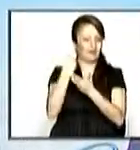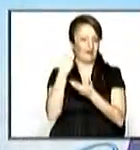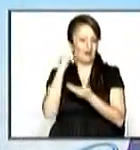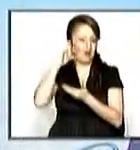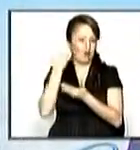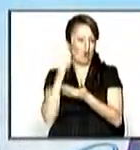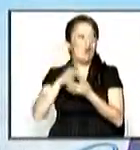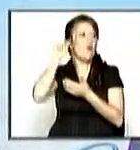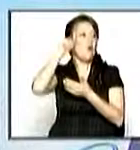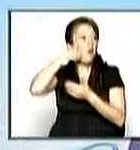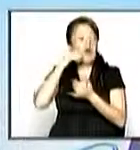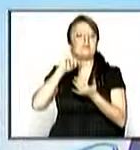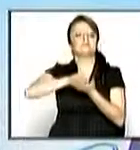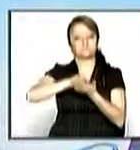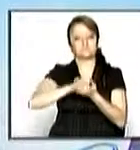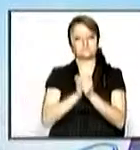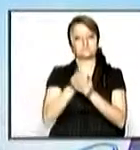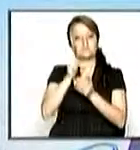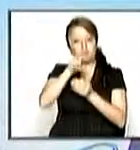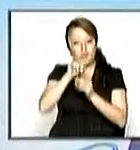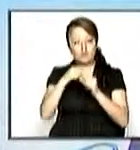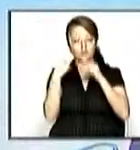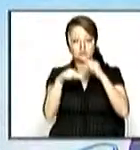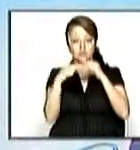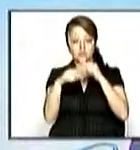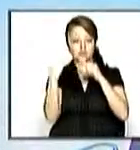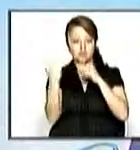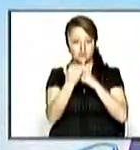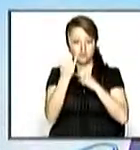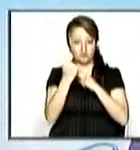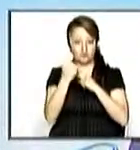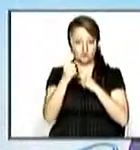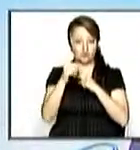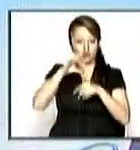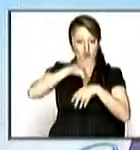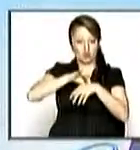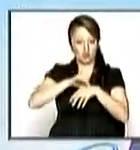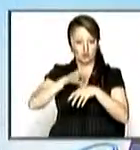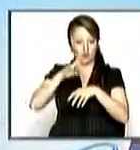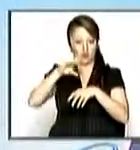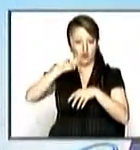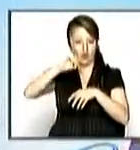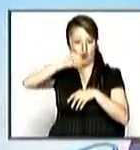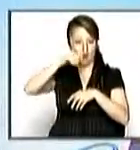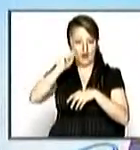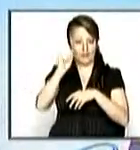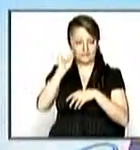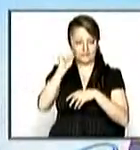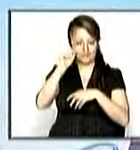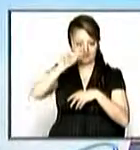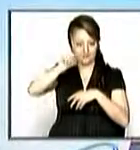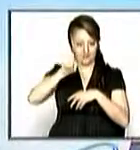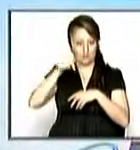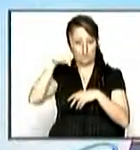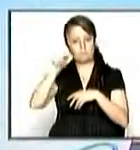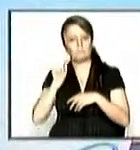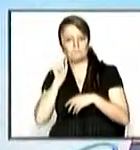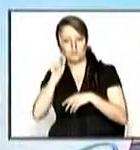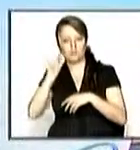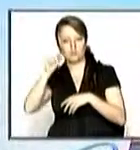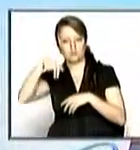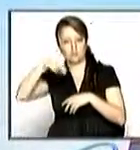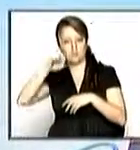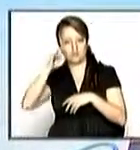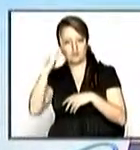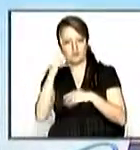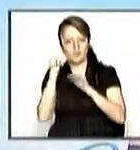También ustedes pueden revisar la página drrojas.net, donde hay muchos de los artículos que escribimos para diferentes